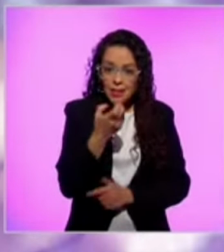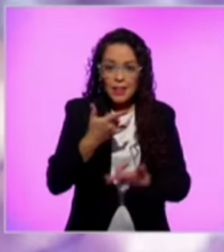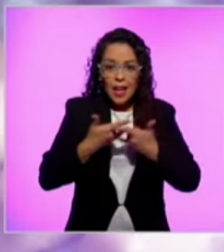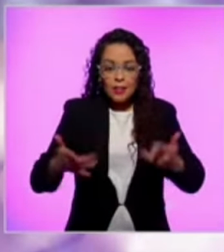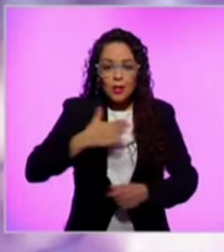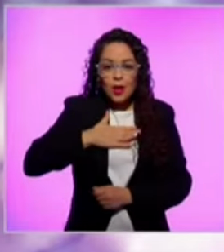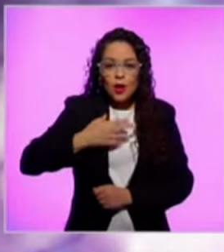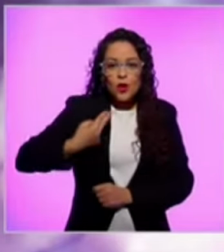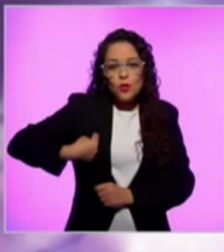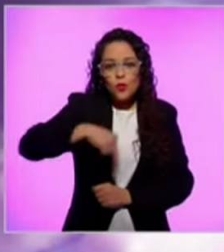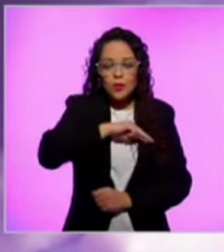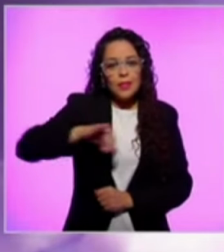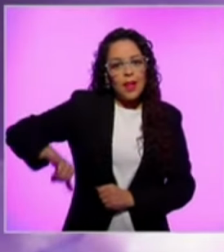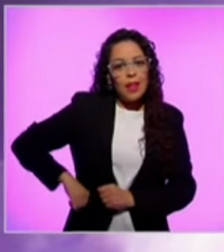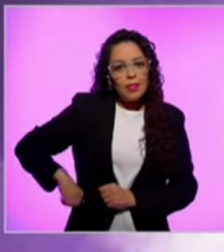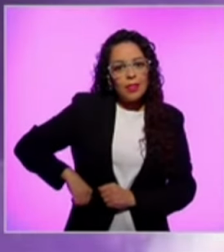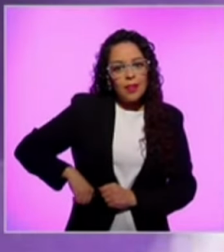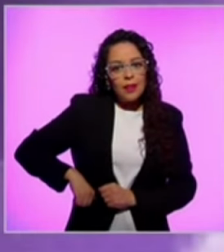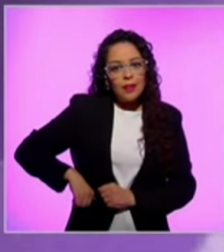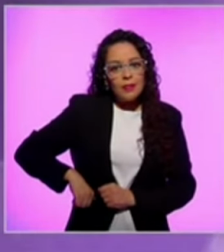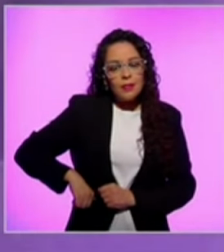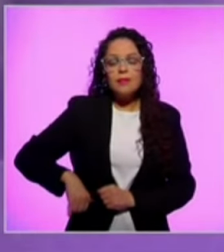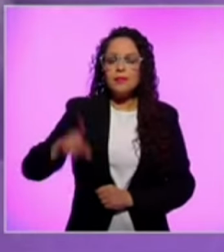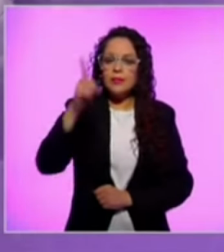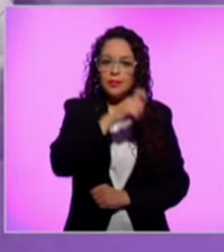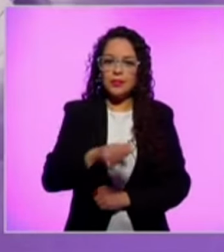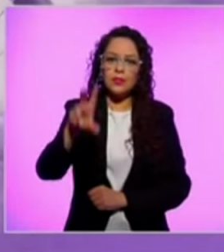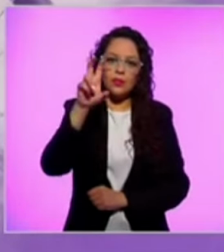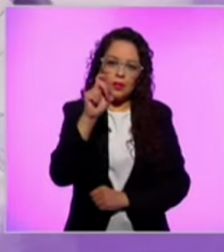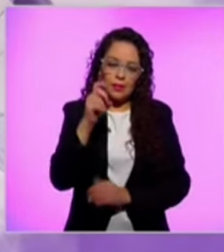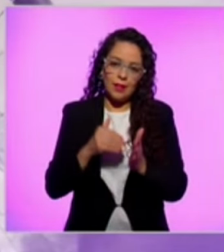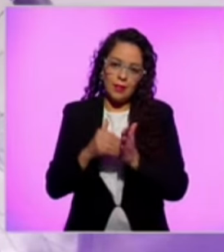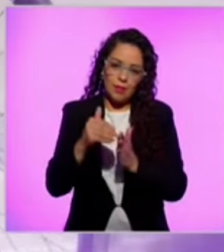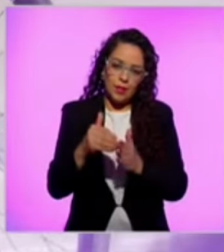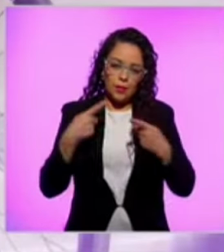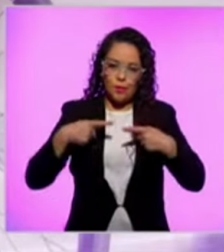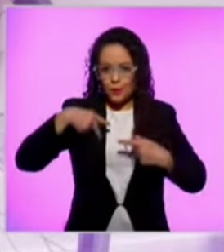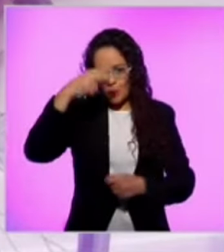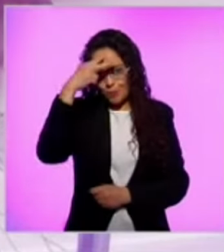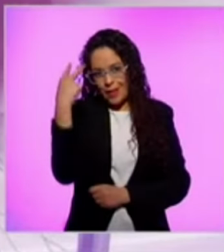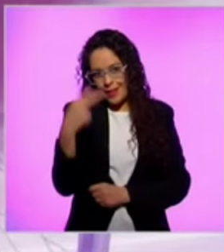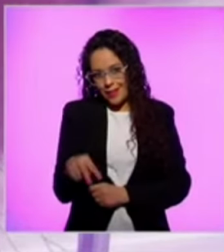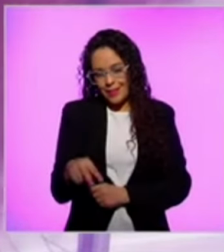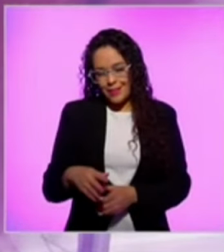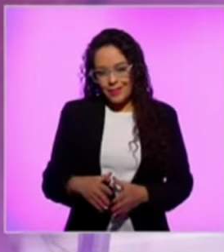historias, las historias que nos interesan a 130 millones de mexicanos.